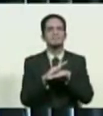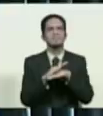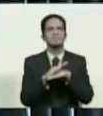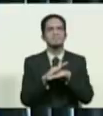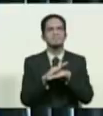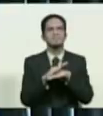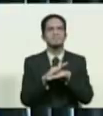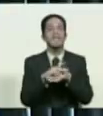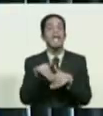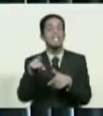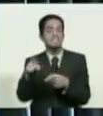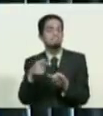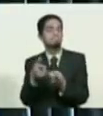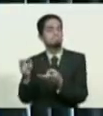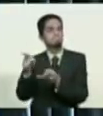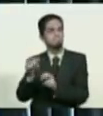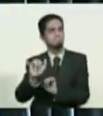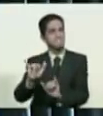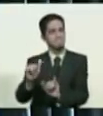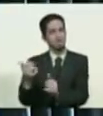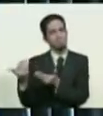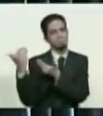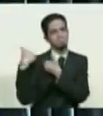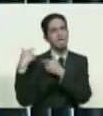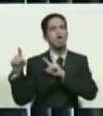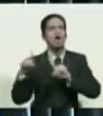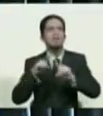Es el que coordinó todas las acciones